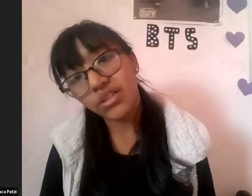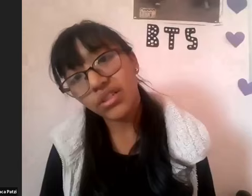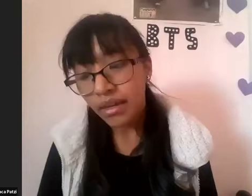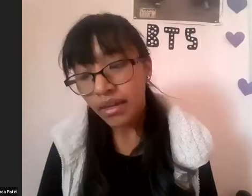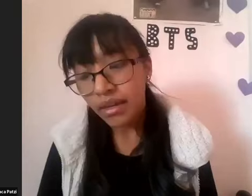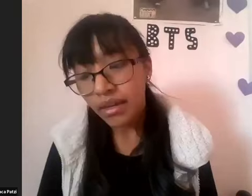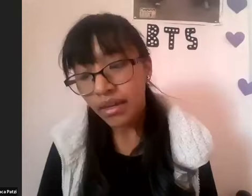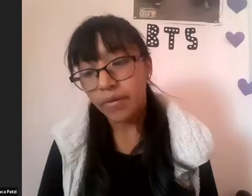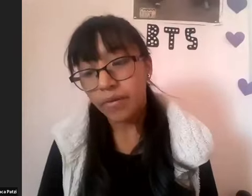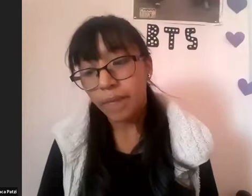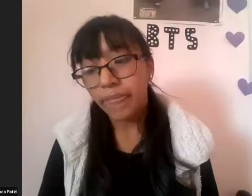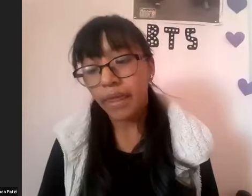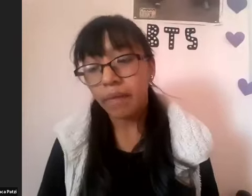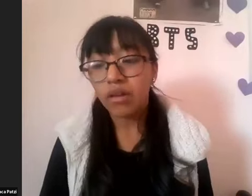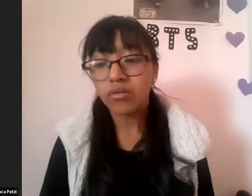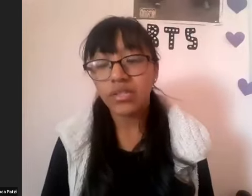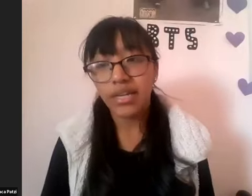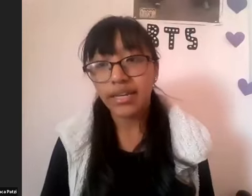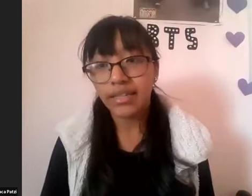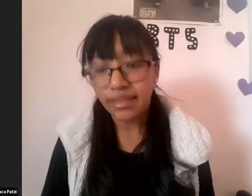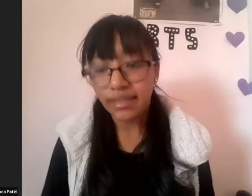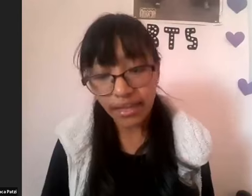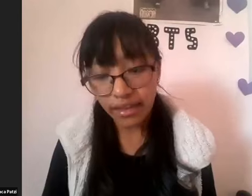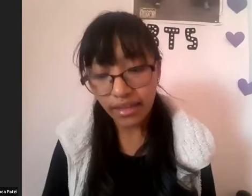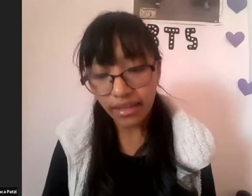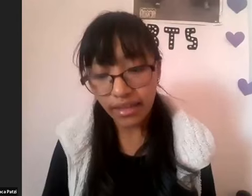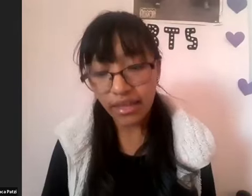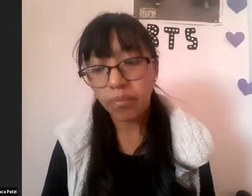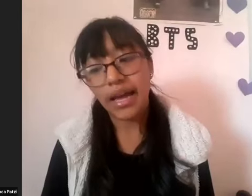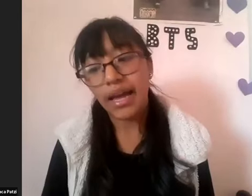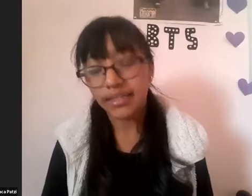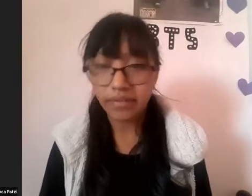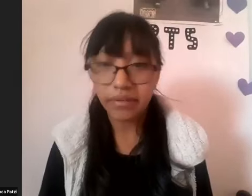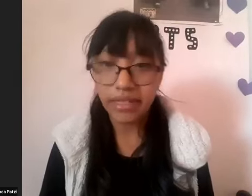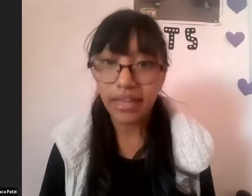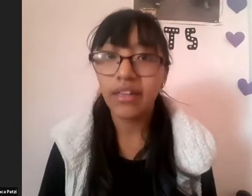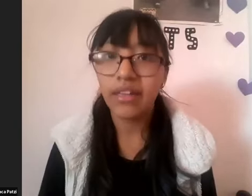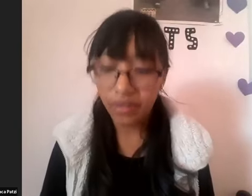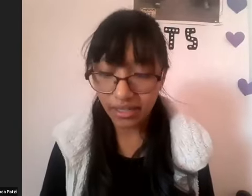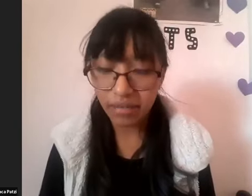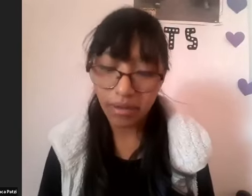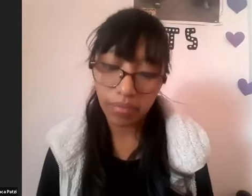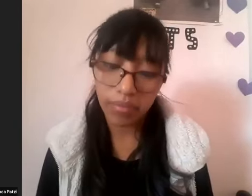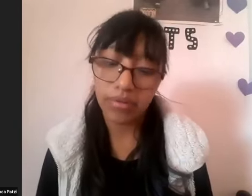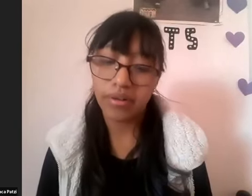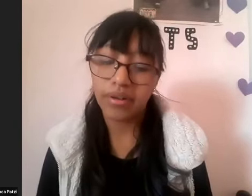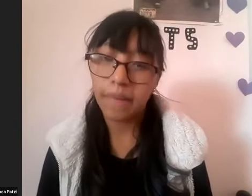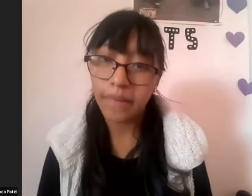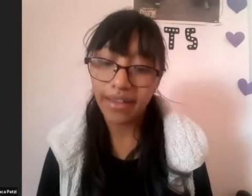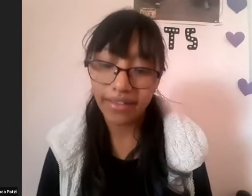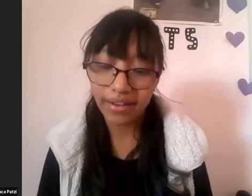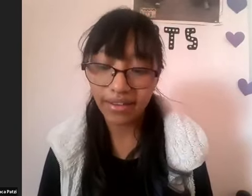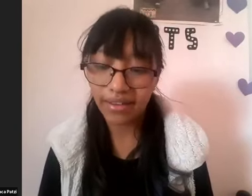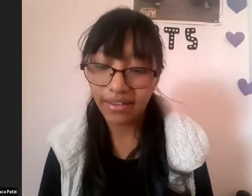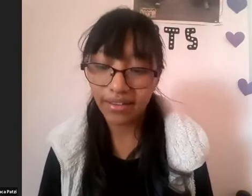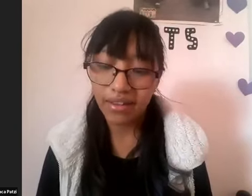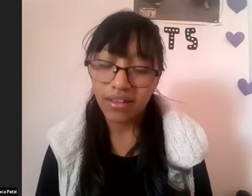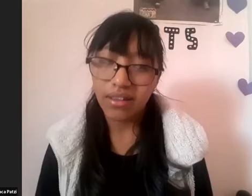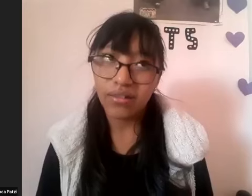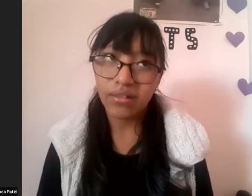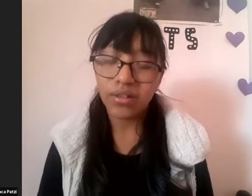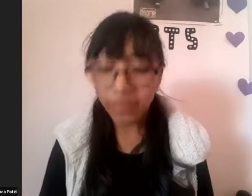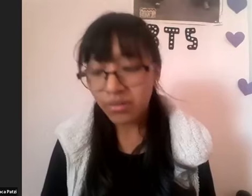dentro de ellas también luchar día a día la actividad educativa por vía internet